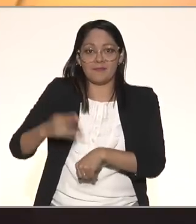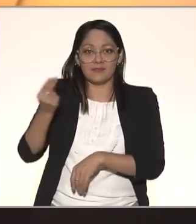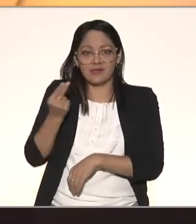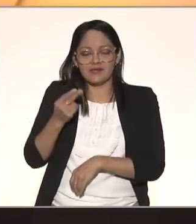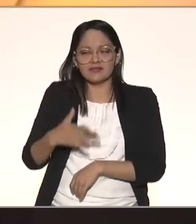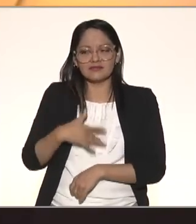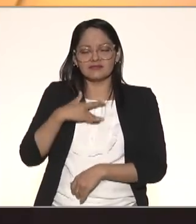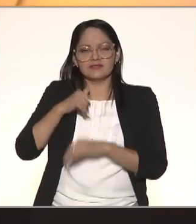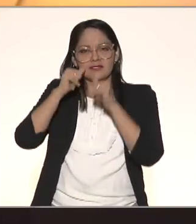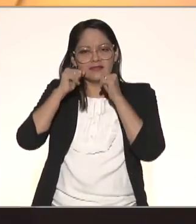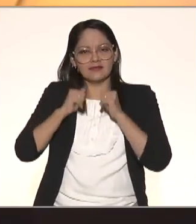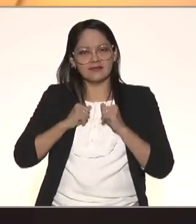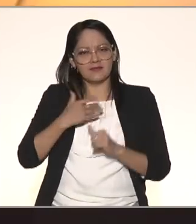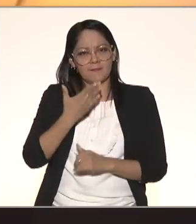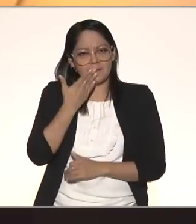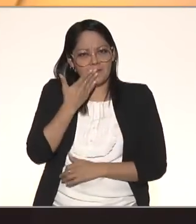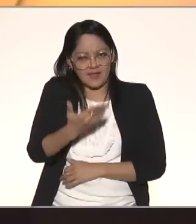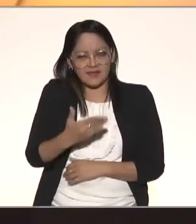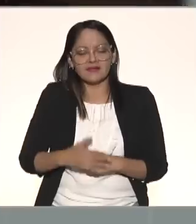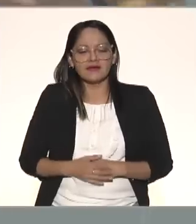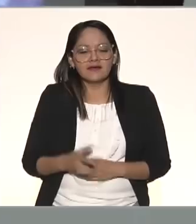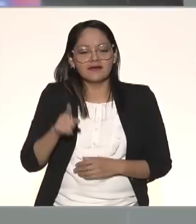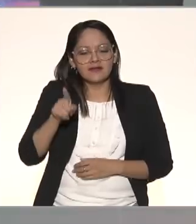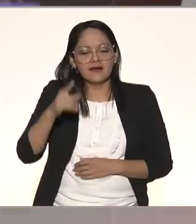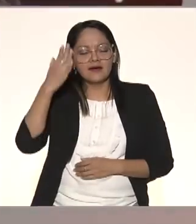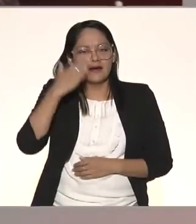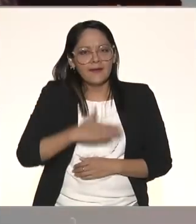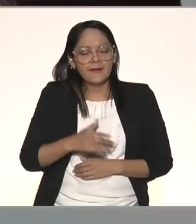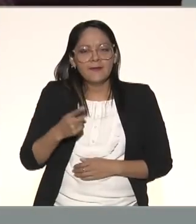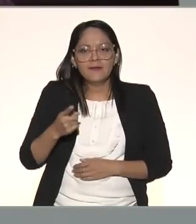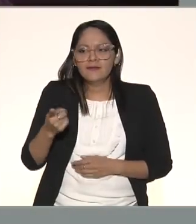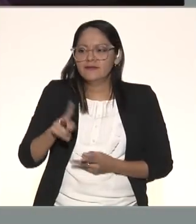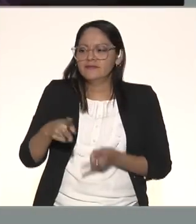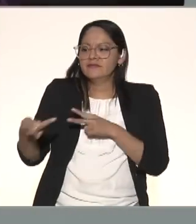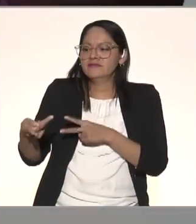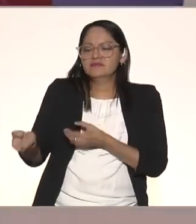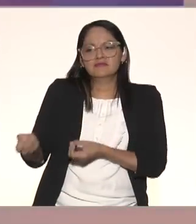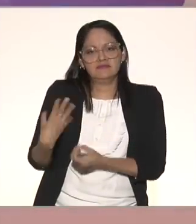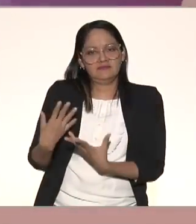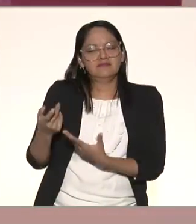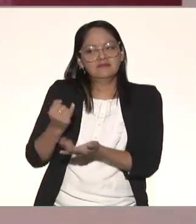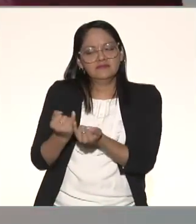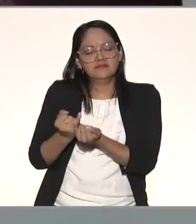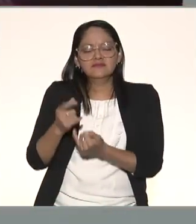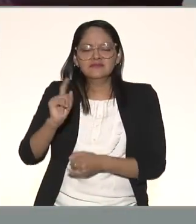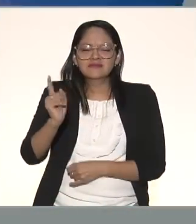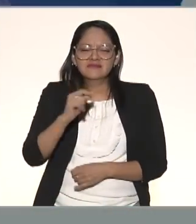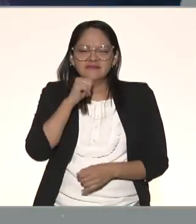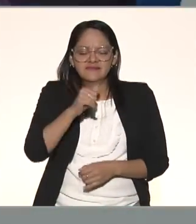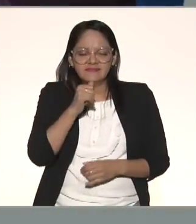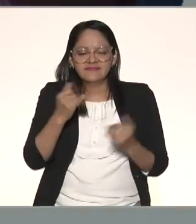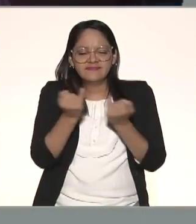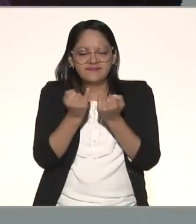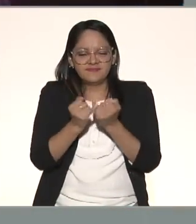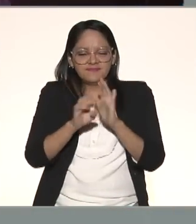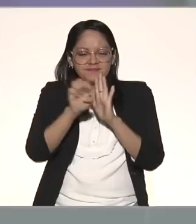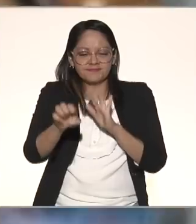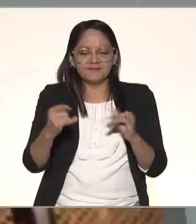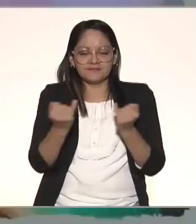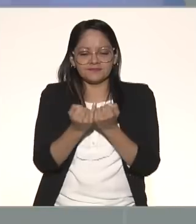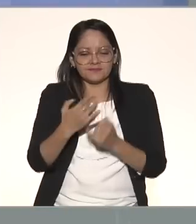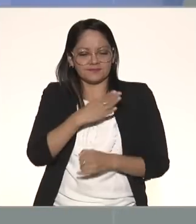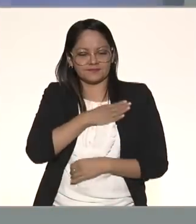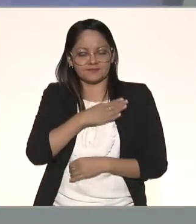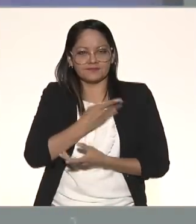te hace sentir bien. Y sabes que no vas, es sin esperar nada a cambio. La manera en la que manifiesto mi